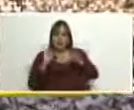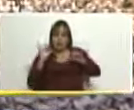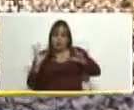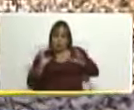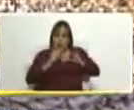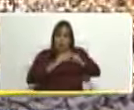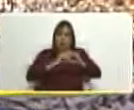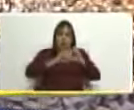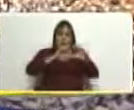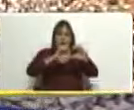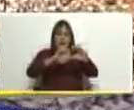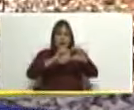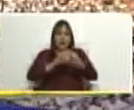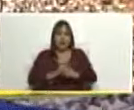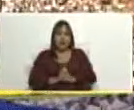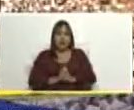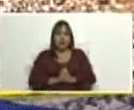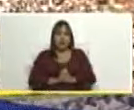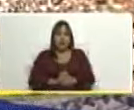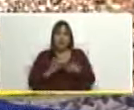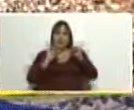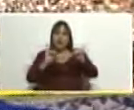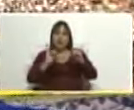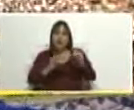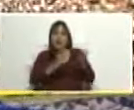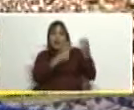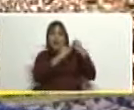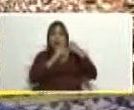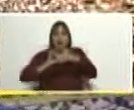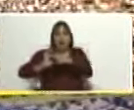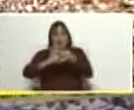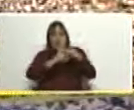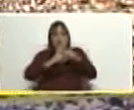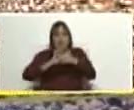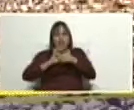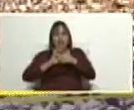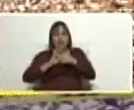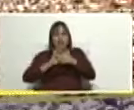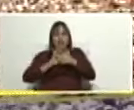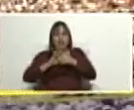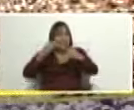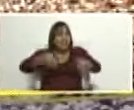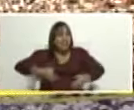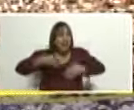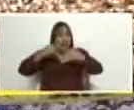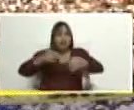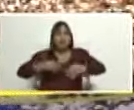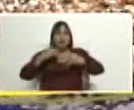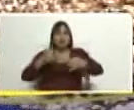sola esperanza. Unido, hoy más que nunca, hoy más que ayer.